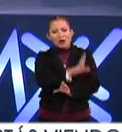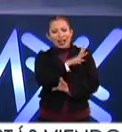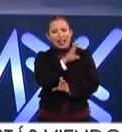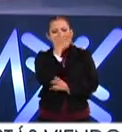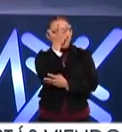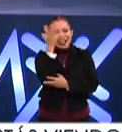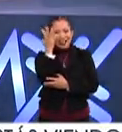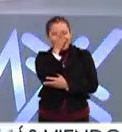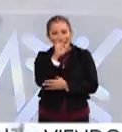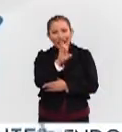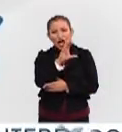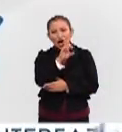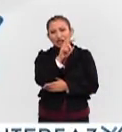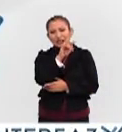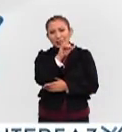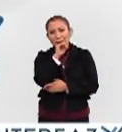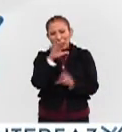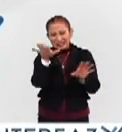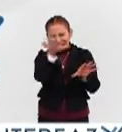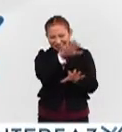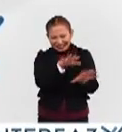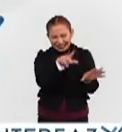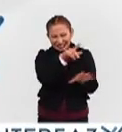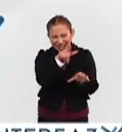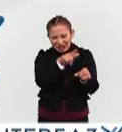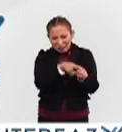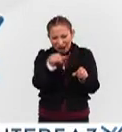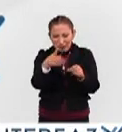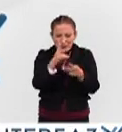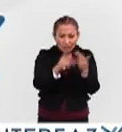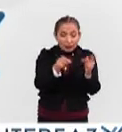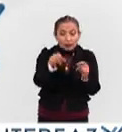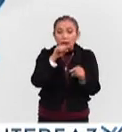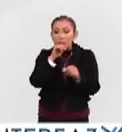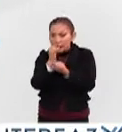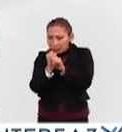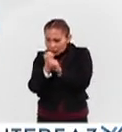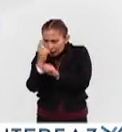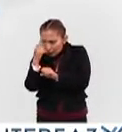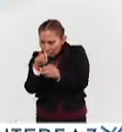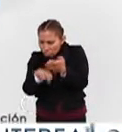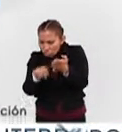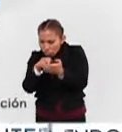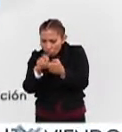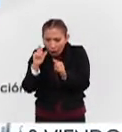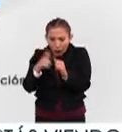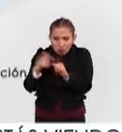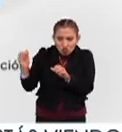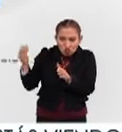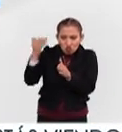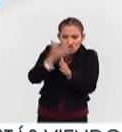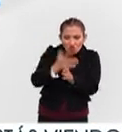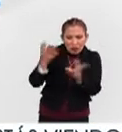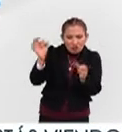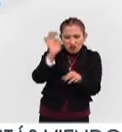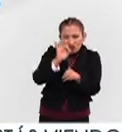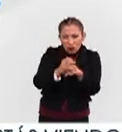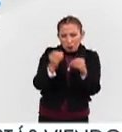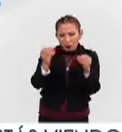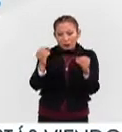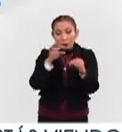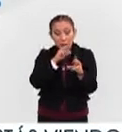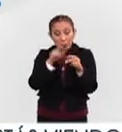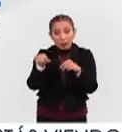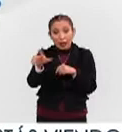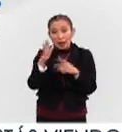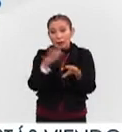son nuestros ecosistemas, sino investigar para mejorarlos en un momento que se está generando muchísima